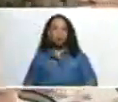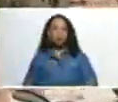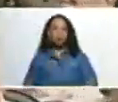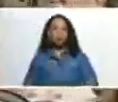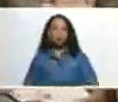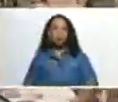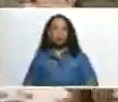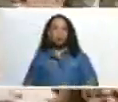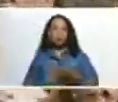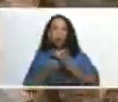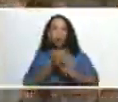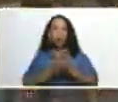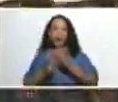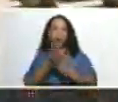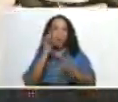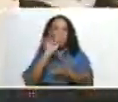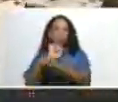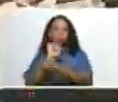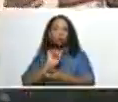Y ya han sido capturados